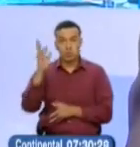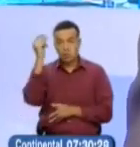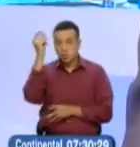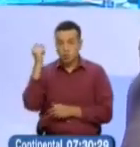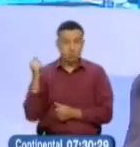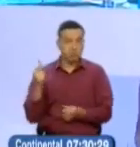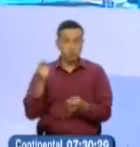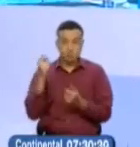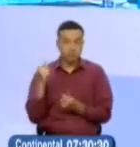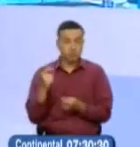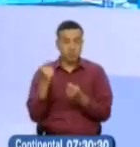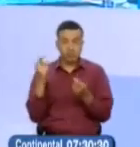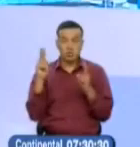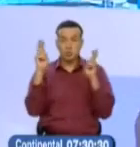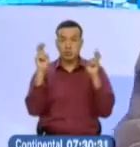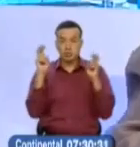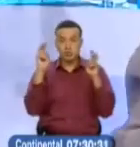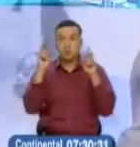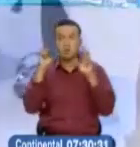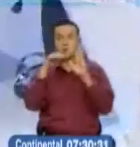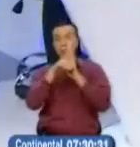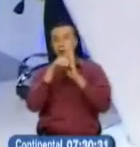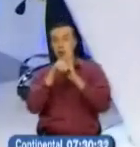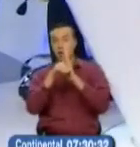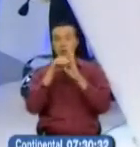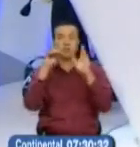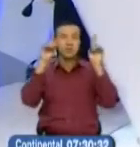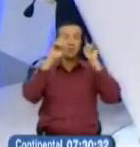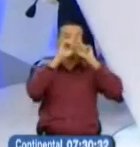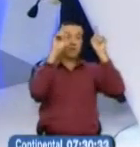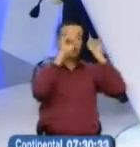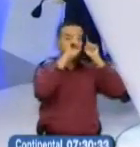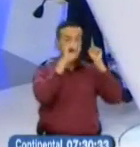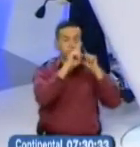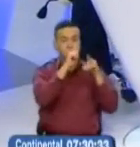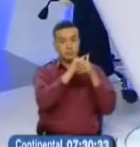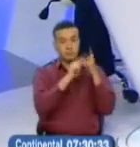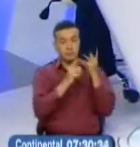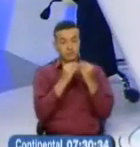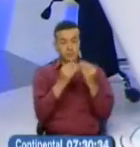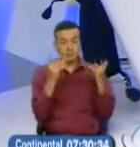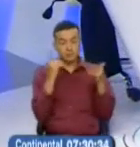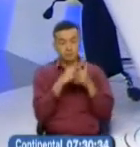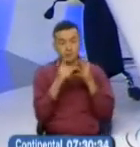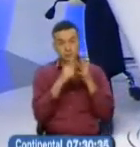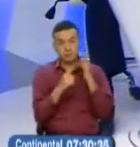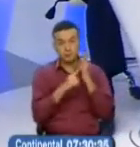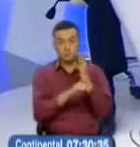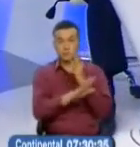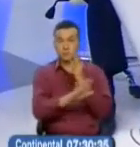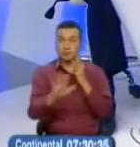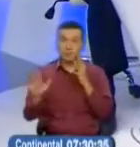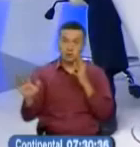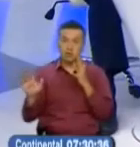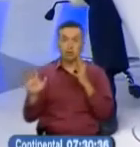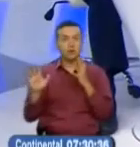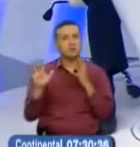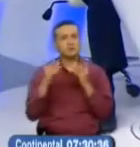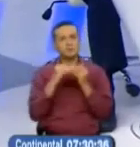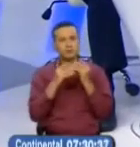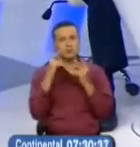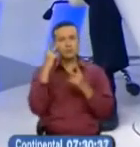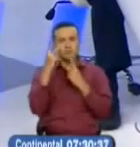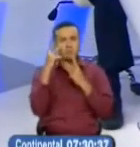económicamente con relación al sector bancario empresarial en fin hacia los diferentes sectores entonces hay una